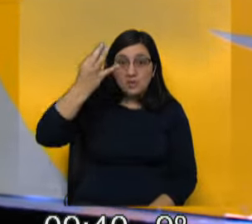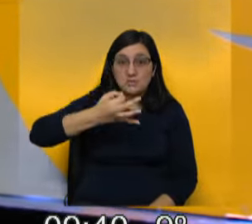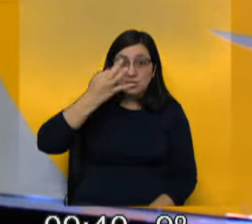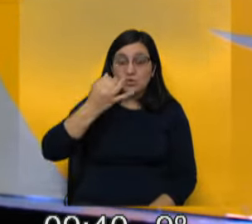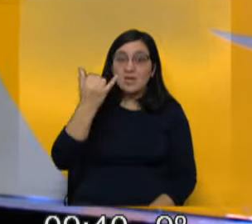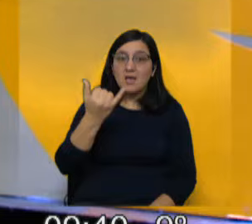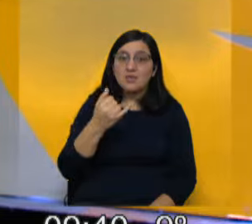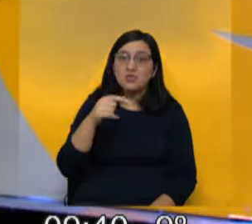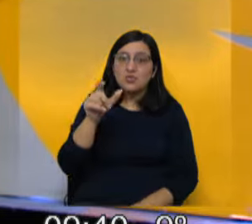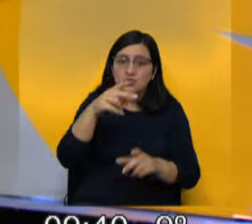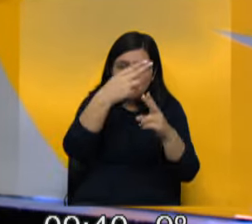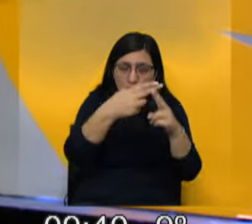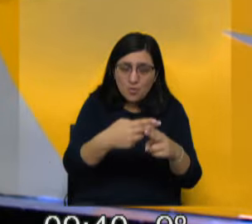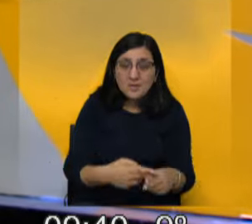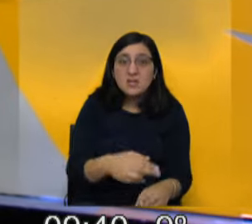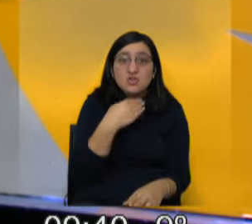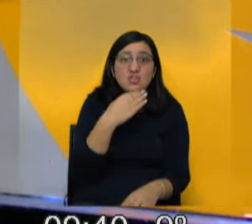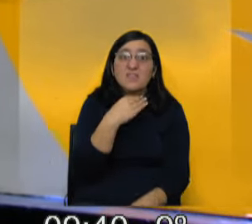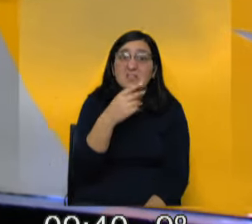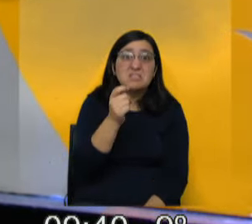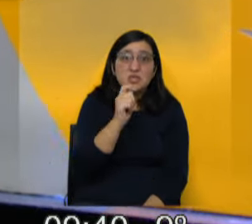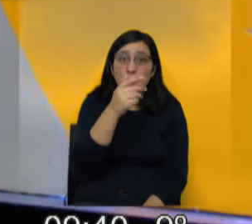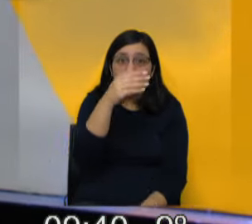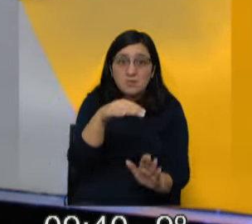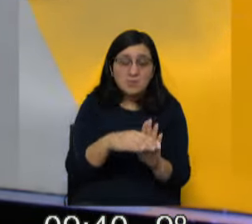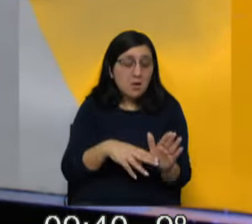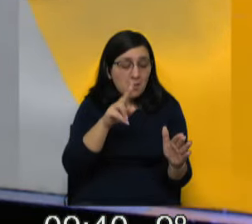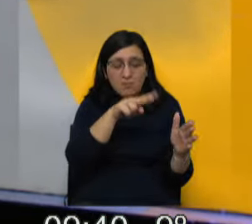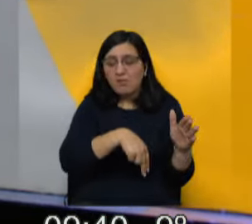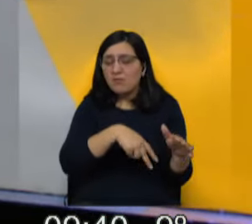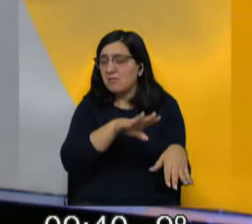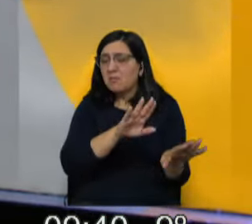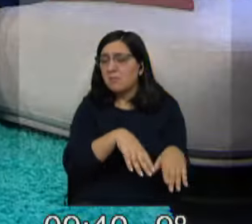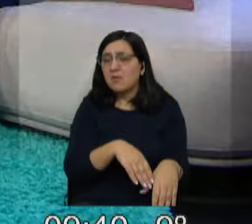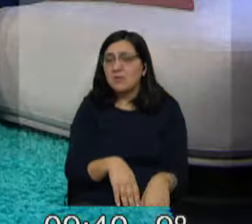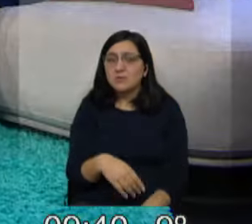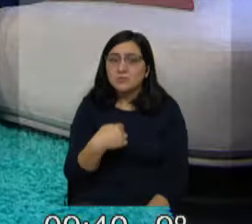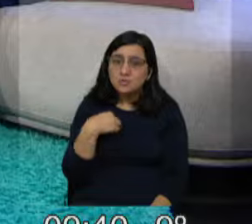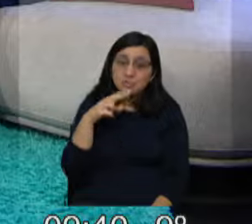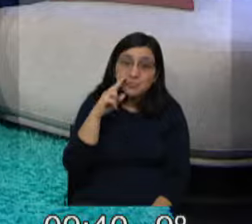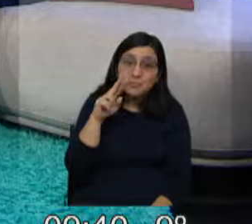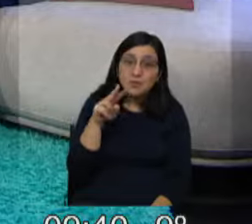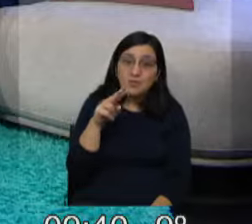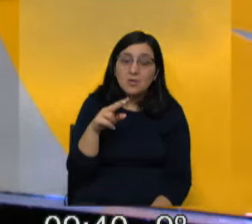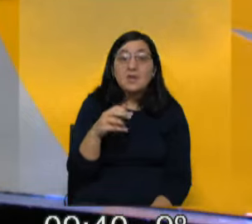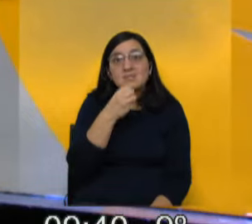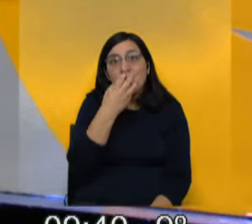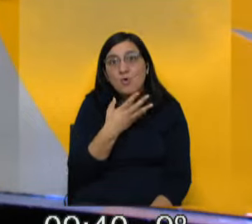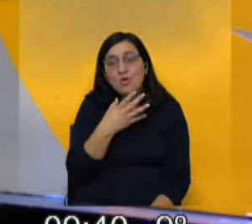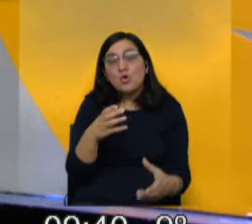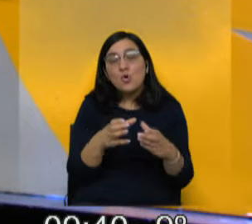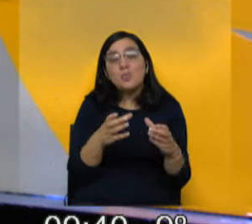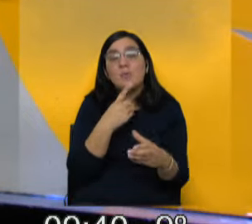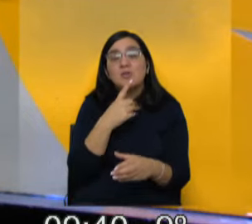por todos esos nombres que no tenés ni idea ni nunca miraste. Pero estaría bueno que los partidos políticos o